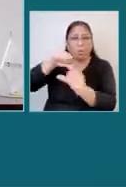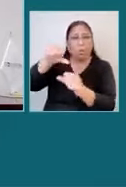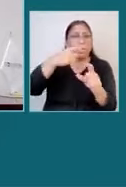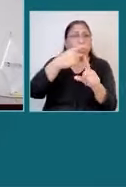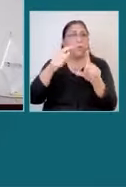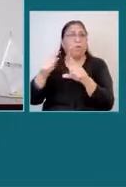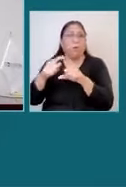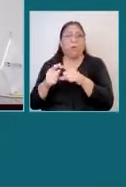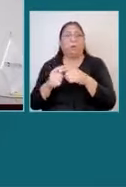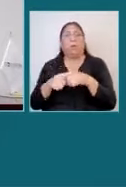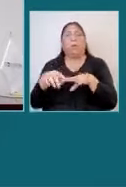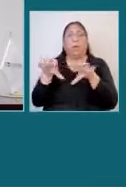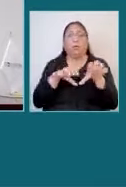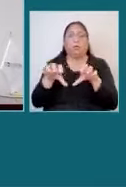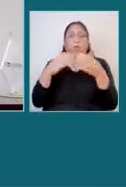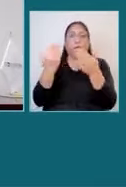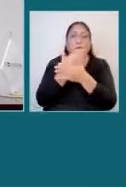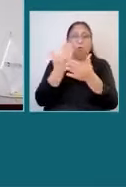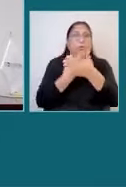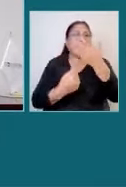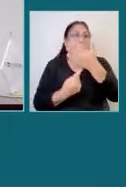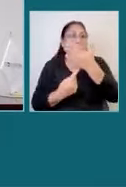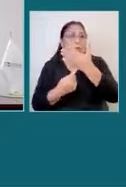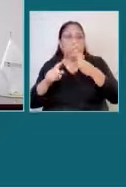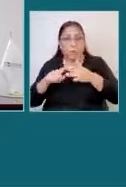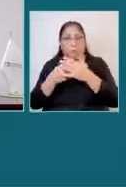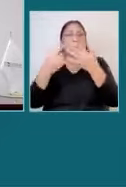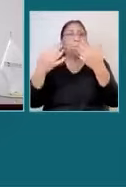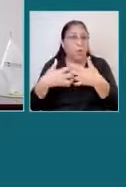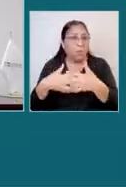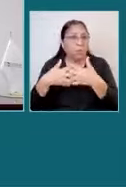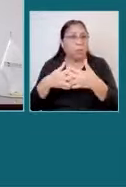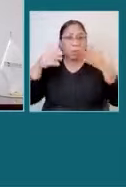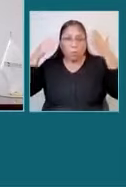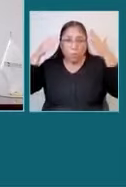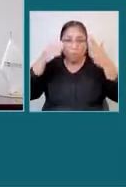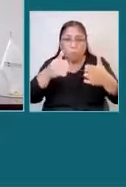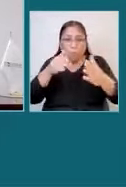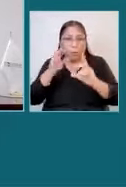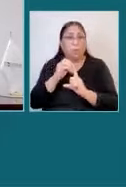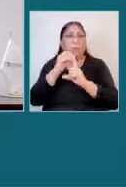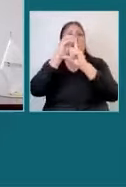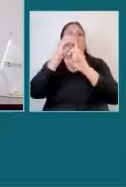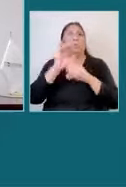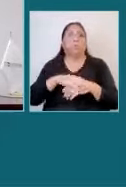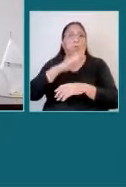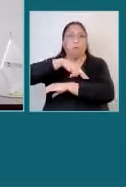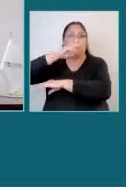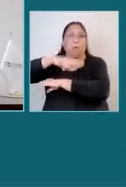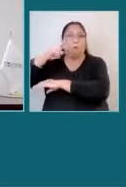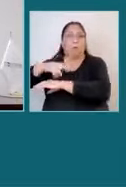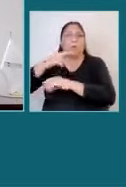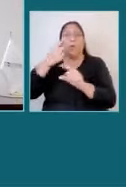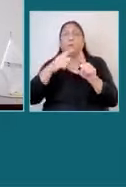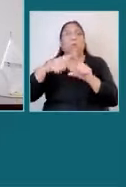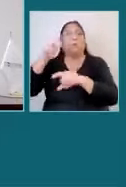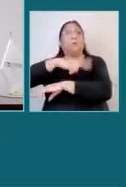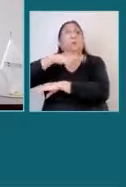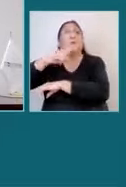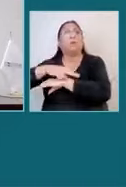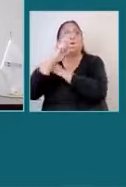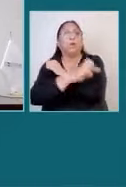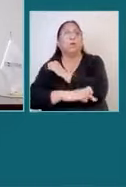del ecosistema de innovación y emprendimiento, y con un enfoque muy particular en las regiones, diferentes regiones de nuestro